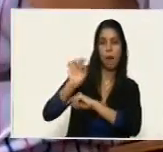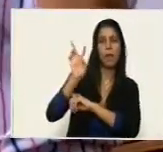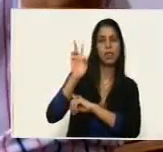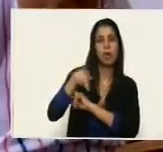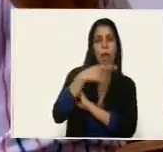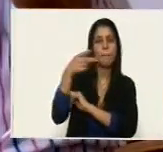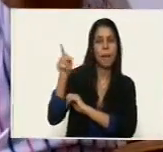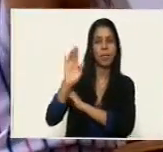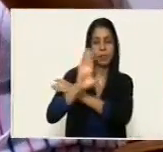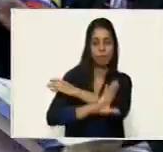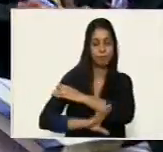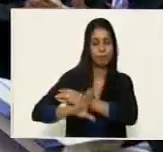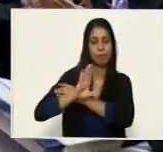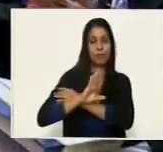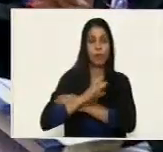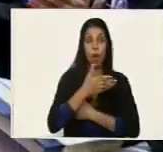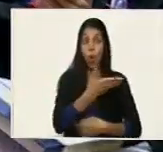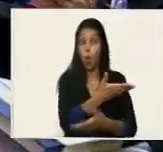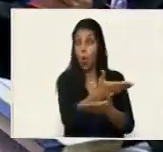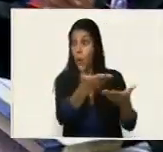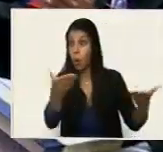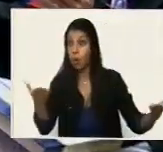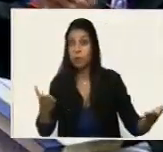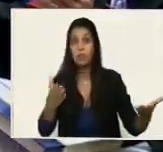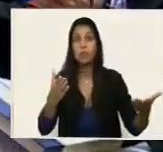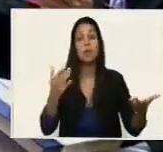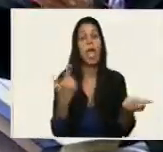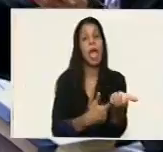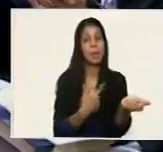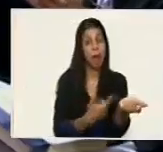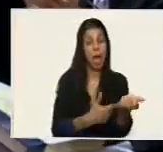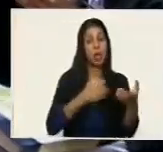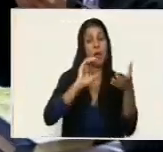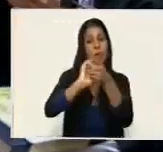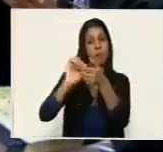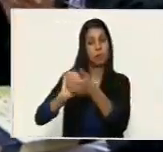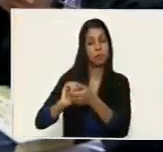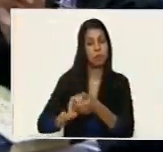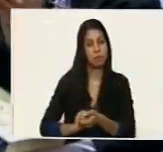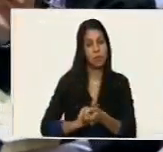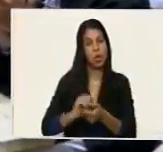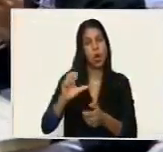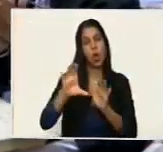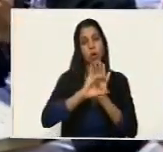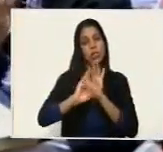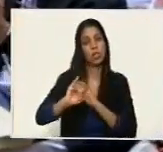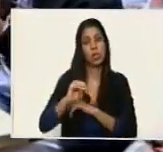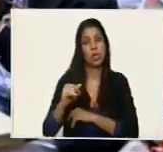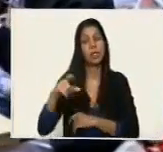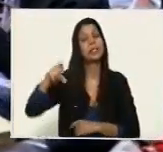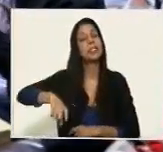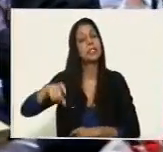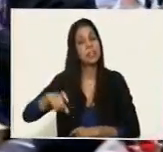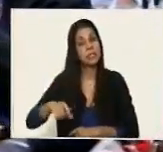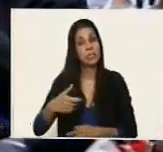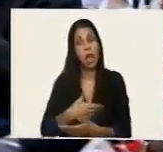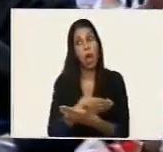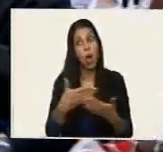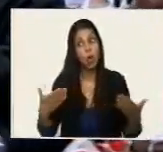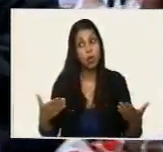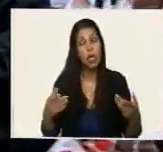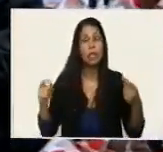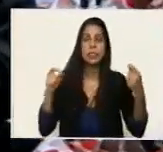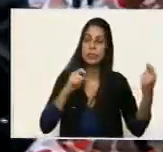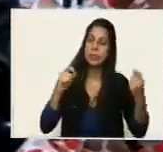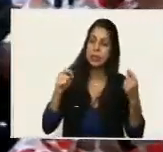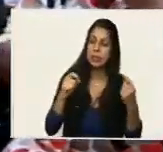patria. Hermanos constituyentes, es necesario para nosotros que todo el debate